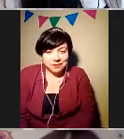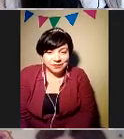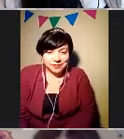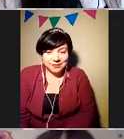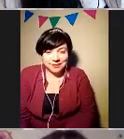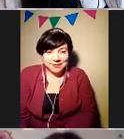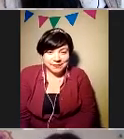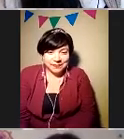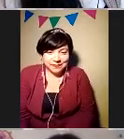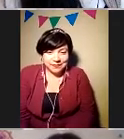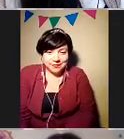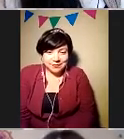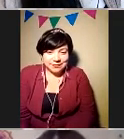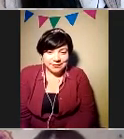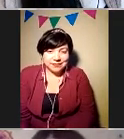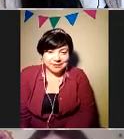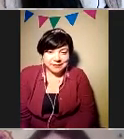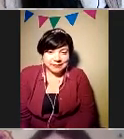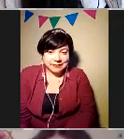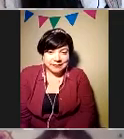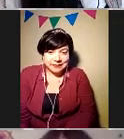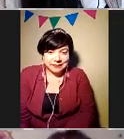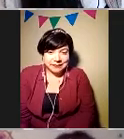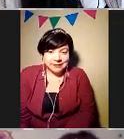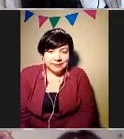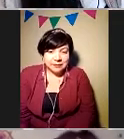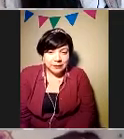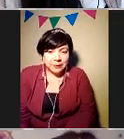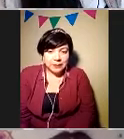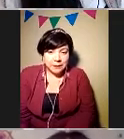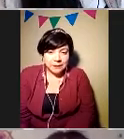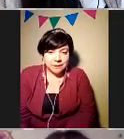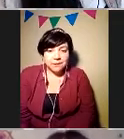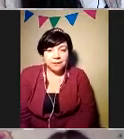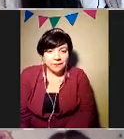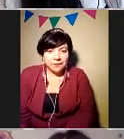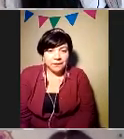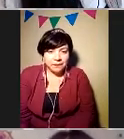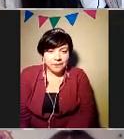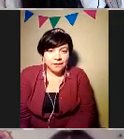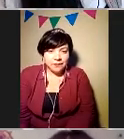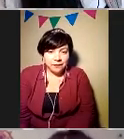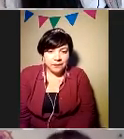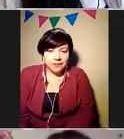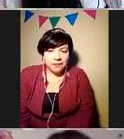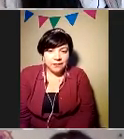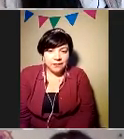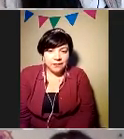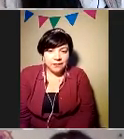de ahí, por favor, no más, vayan a la feria o intercambien ropa con su amigo, hagan trueque, viven